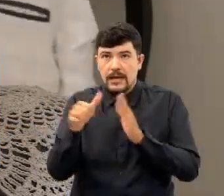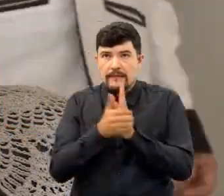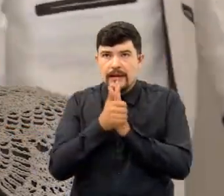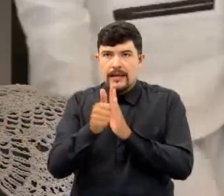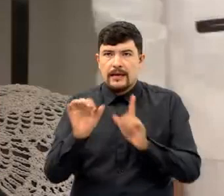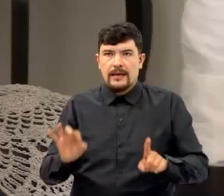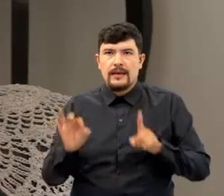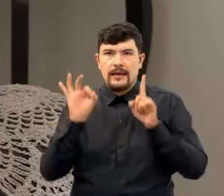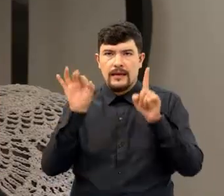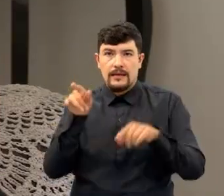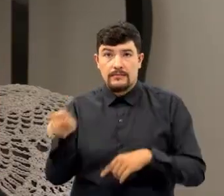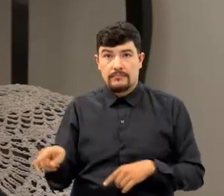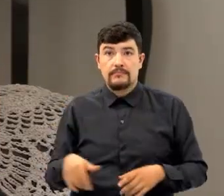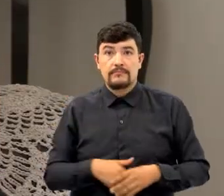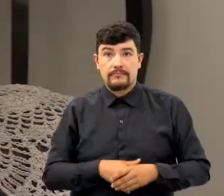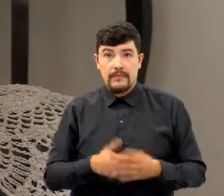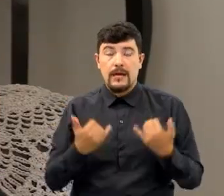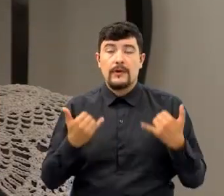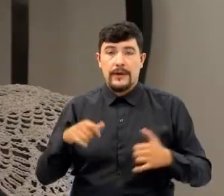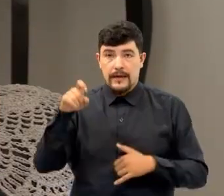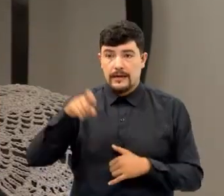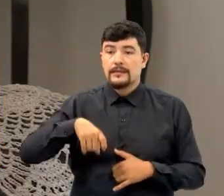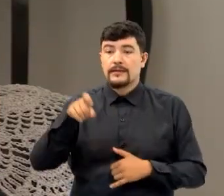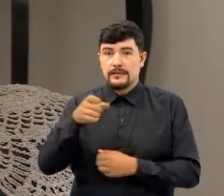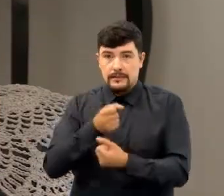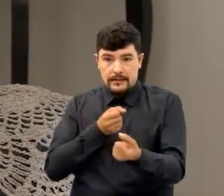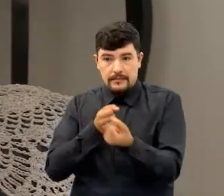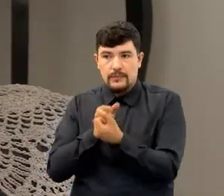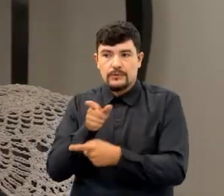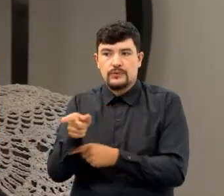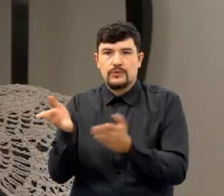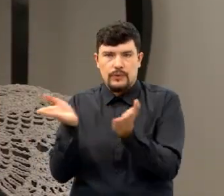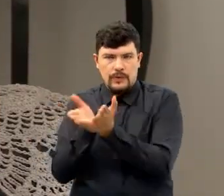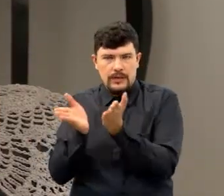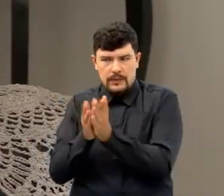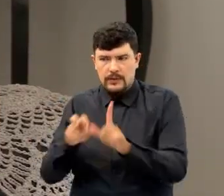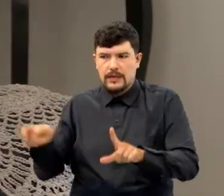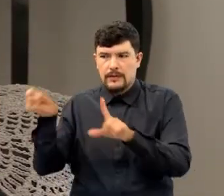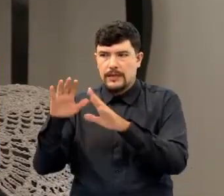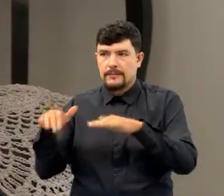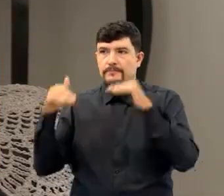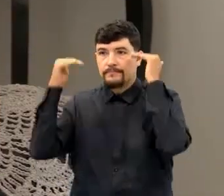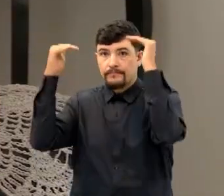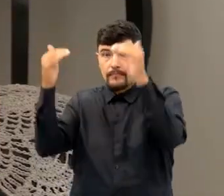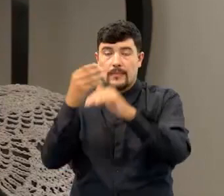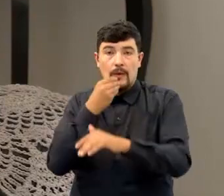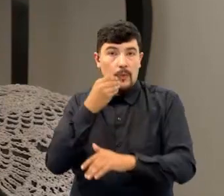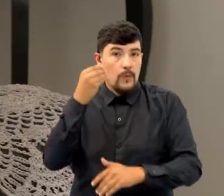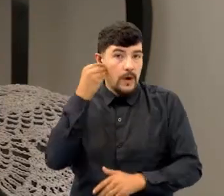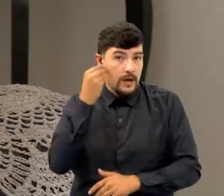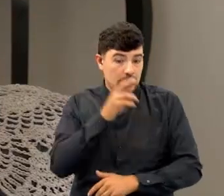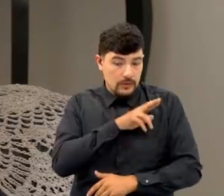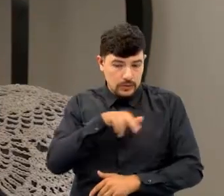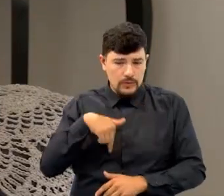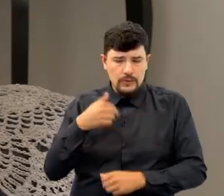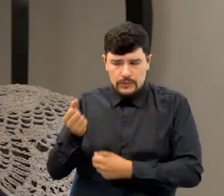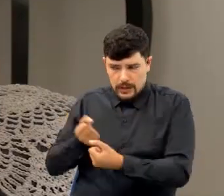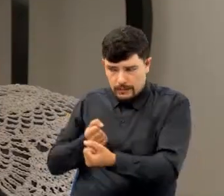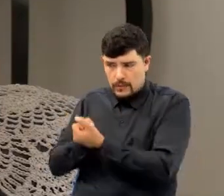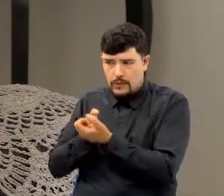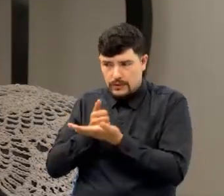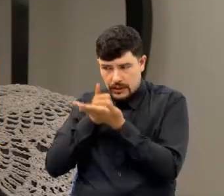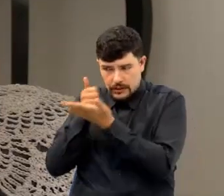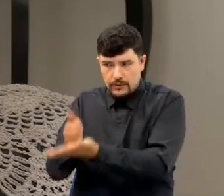excepcional como él, que necesitan un apoyo educativo, que desde sus hogares nosotros también podemos apoyarlos y que